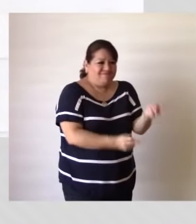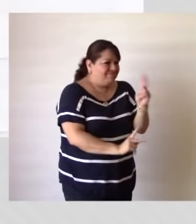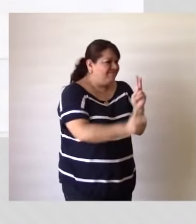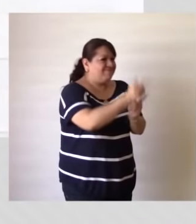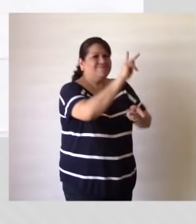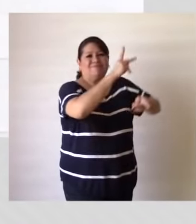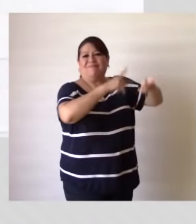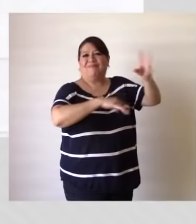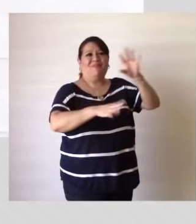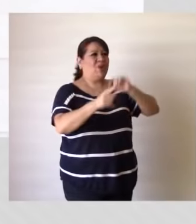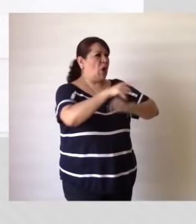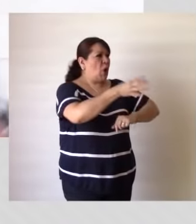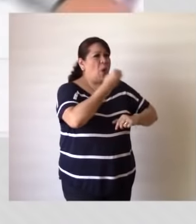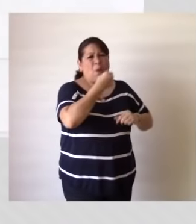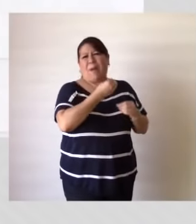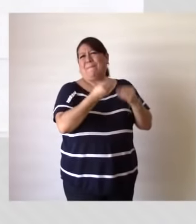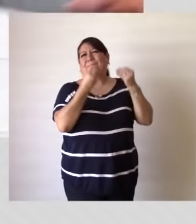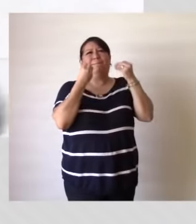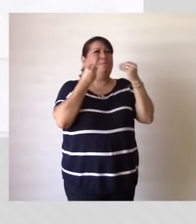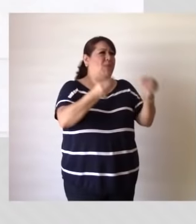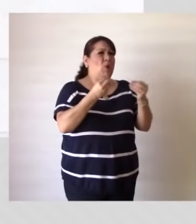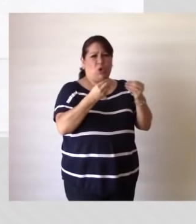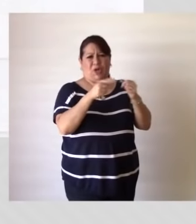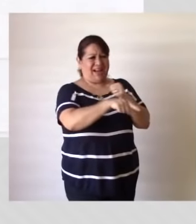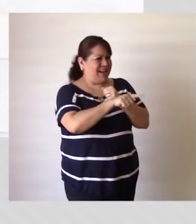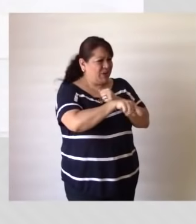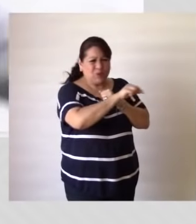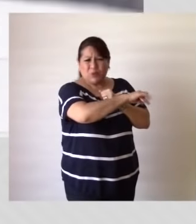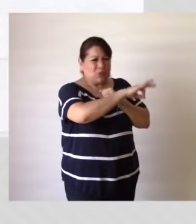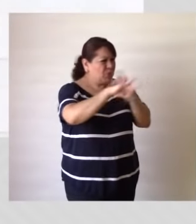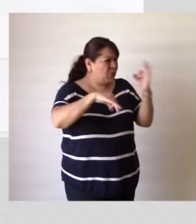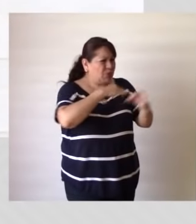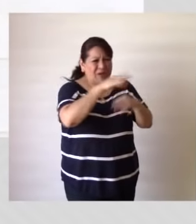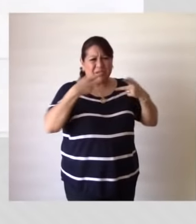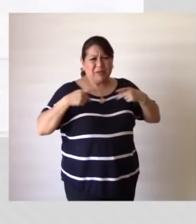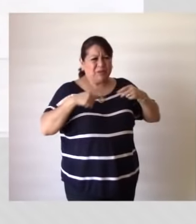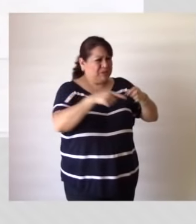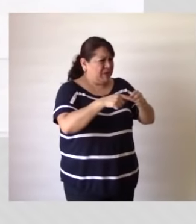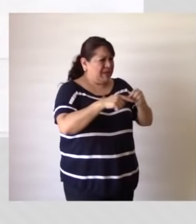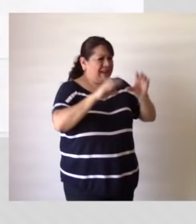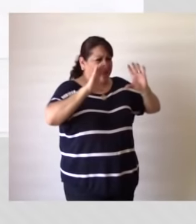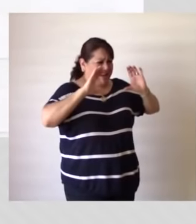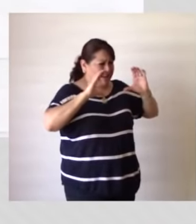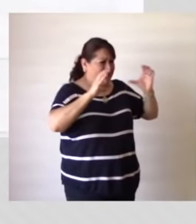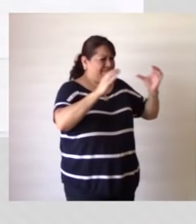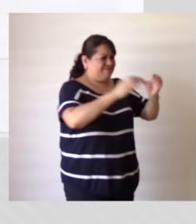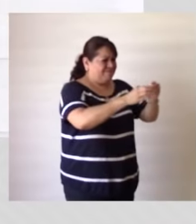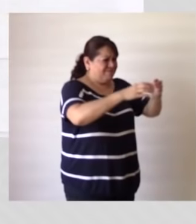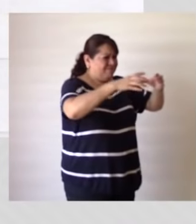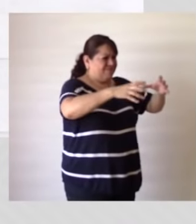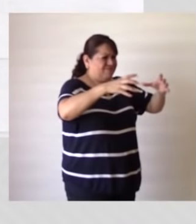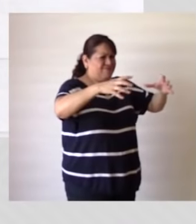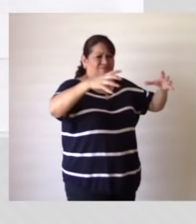en donde ensanchar as en donde dominar a los demás pueblos